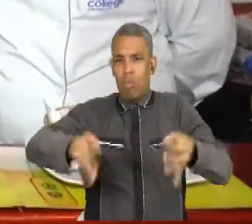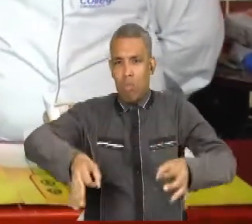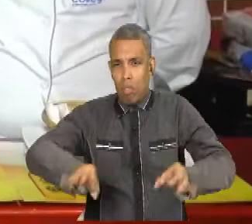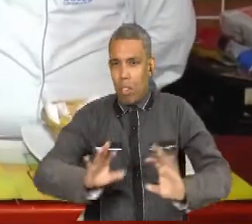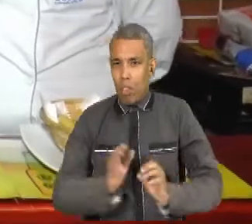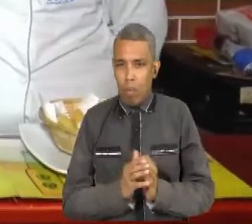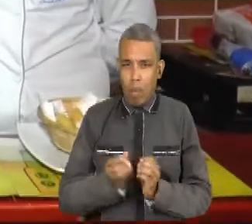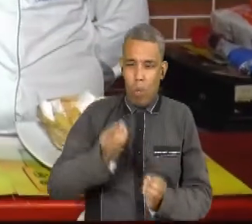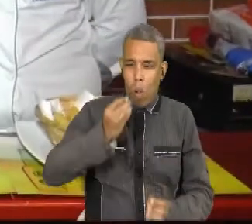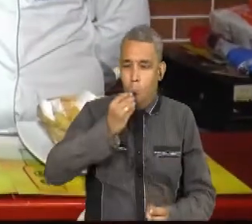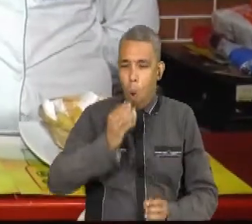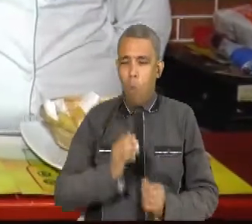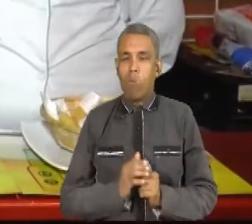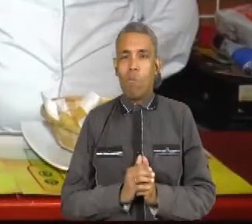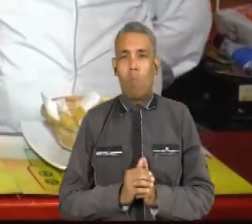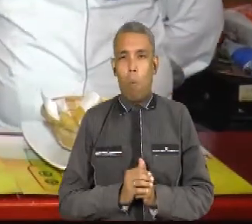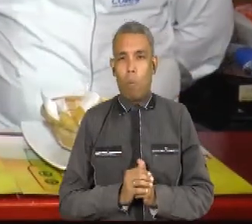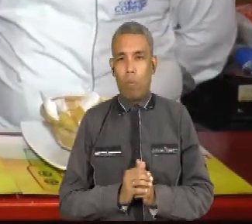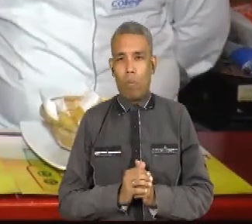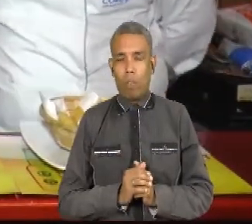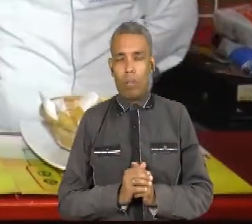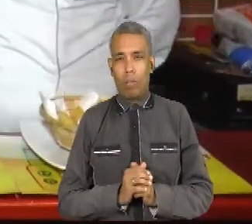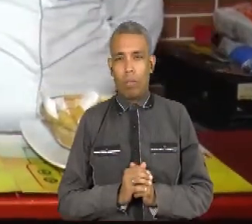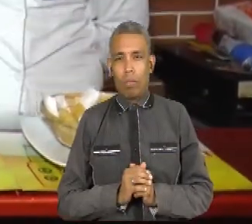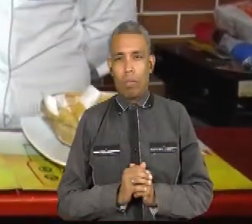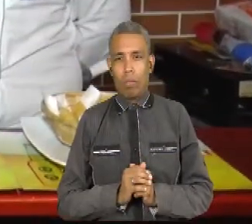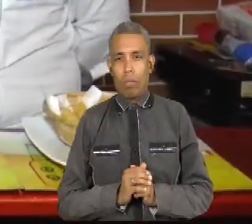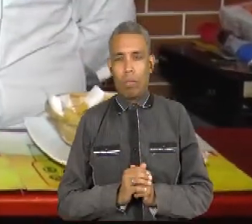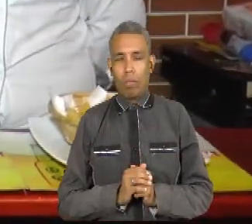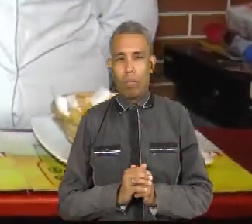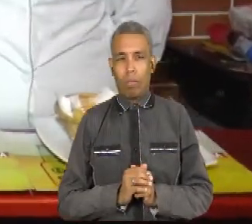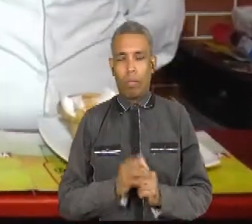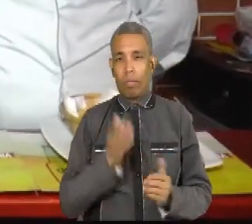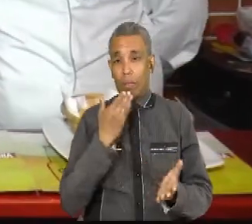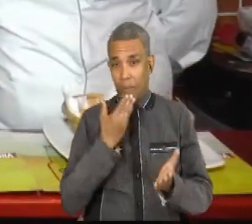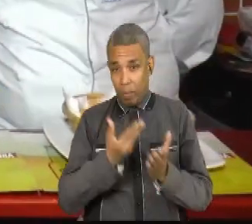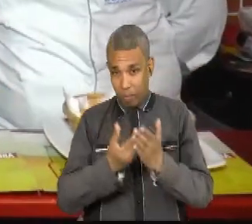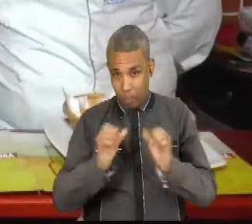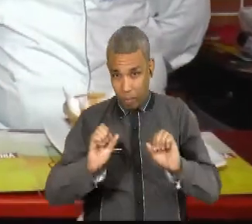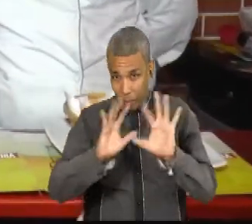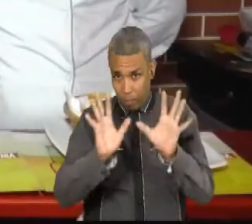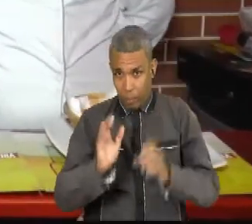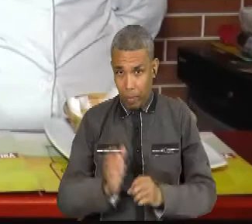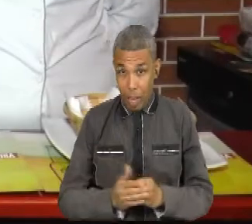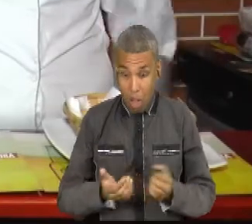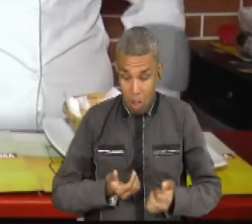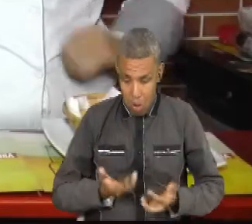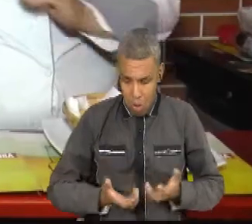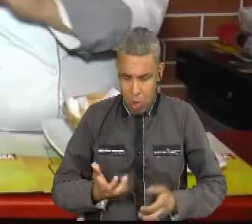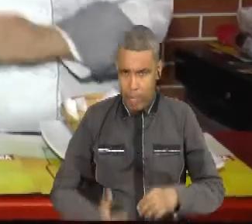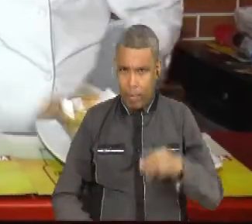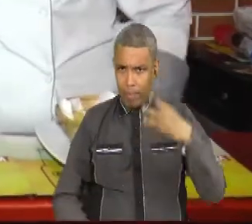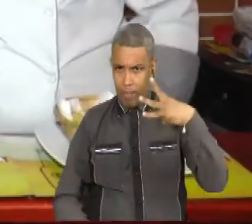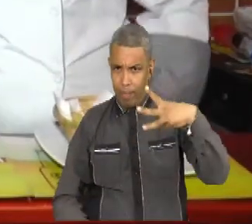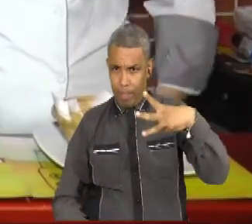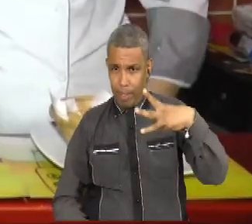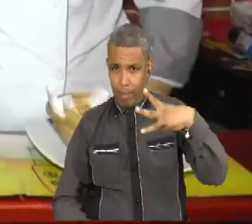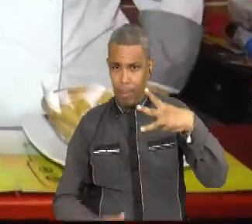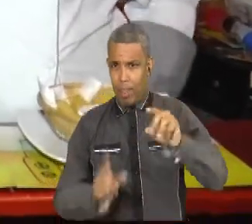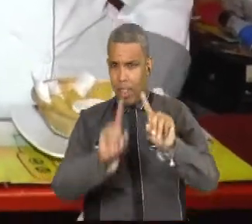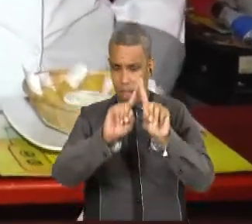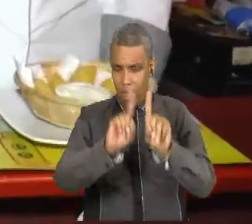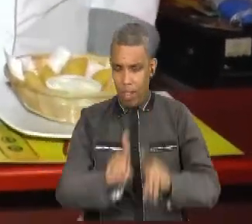Háblenos precisamente de estas tres entradas que tenemos aquí. Hola, buenos días, Jennifer. Tenemos tres platos, hoy tenemos tres platos diferentes,